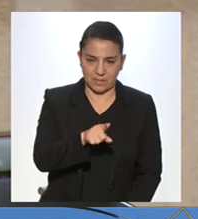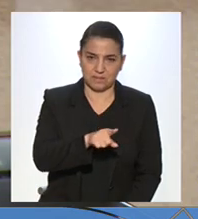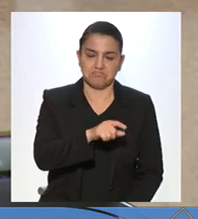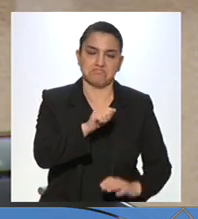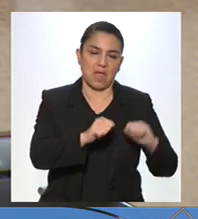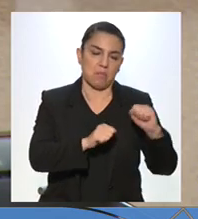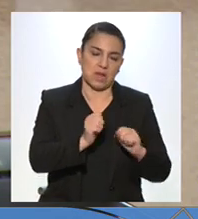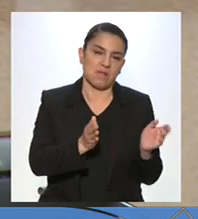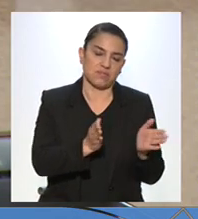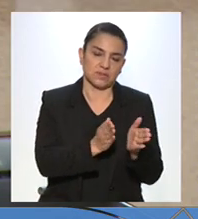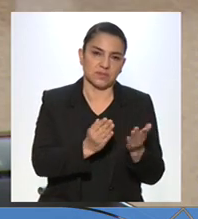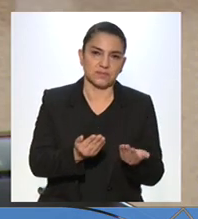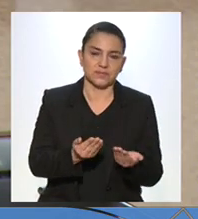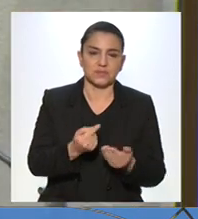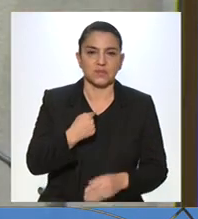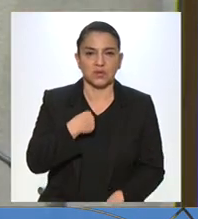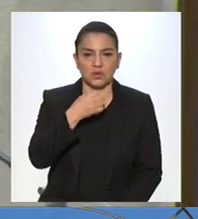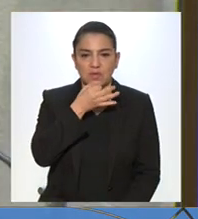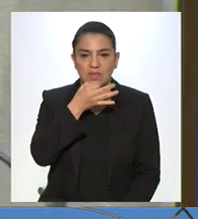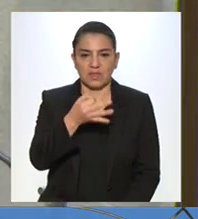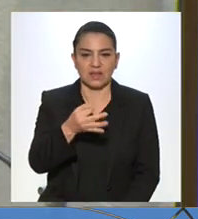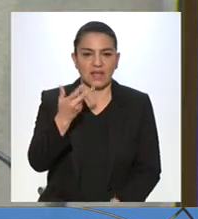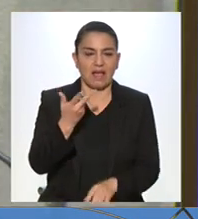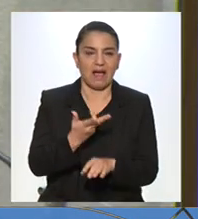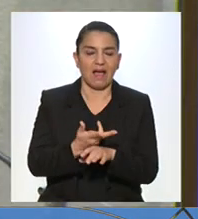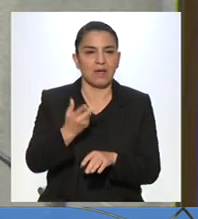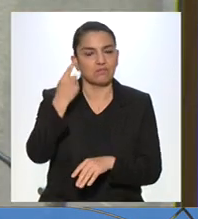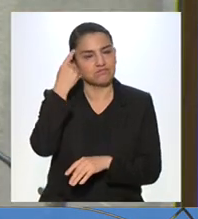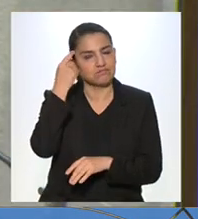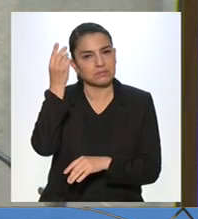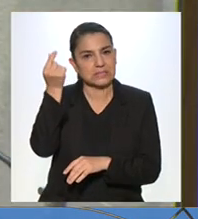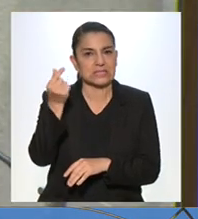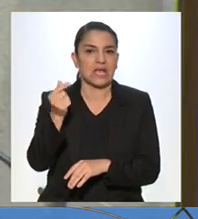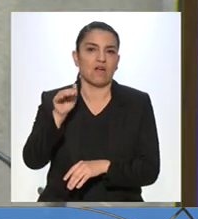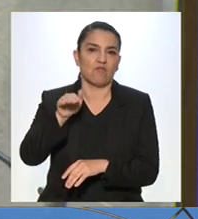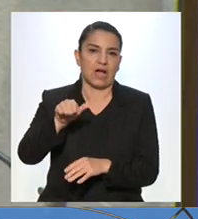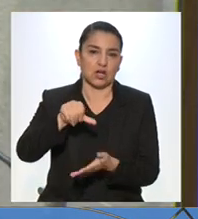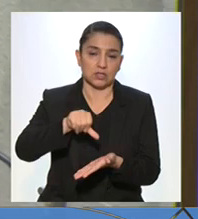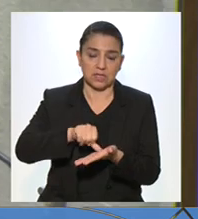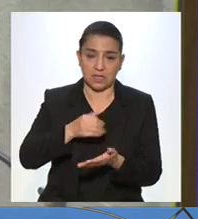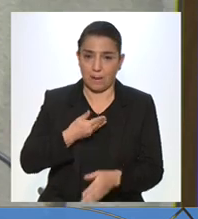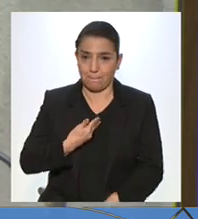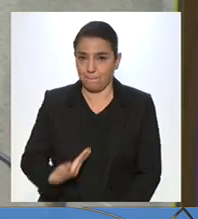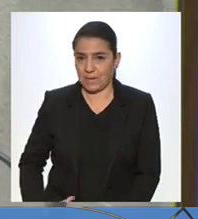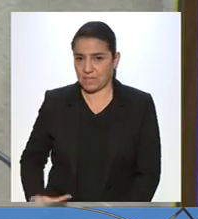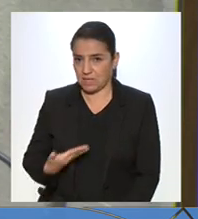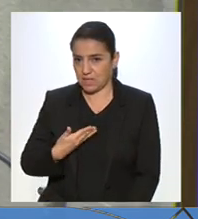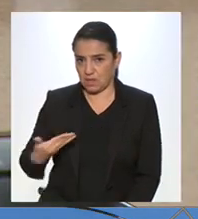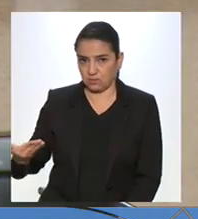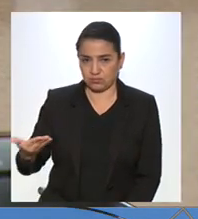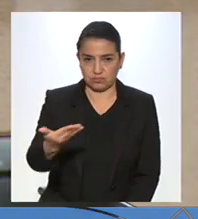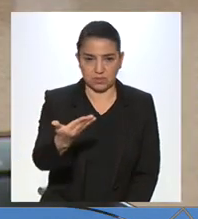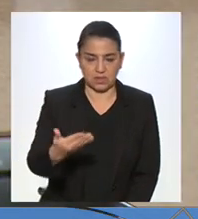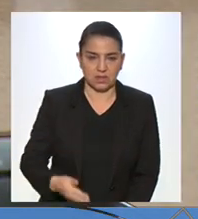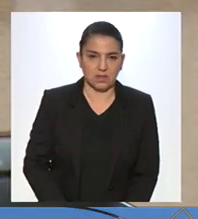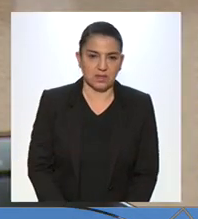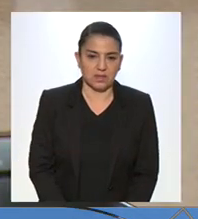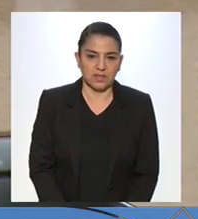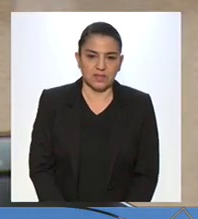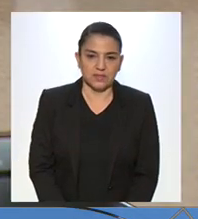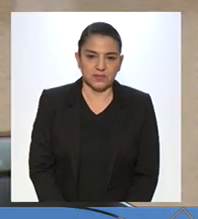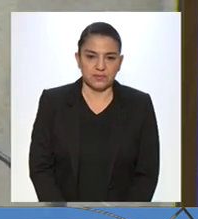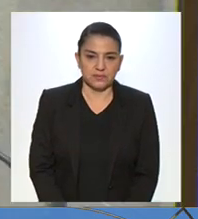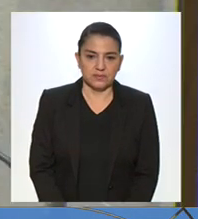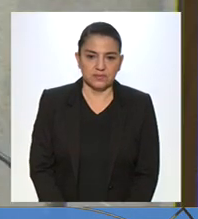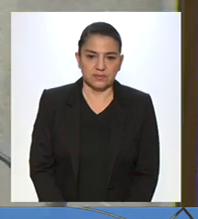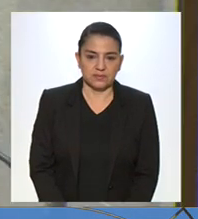También yo diría, si se ha puesto en el supuesto el Banco Central por su intermedio, presidenta Mario Marcel